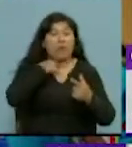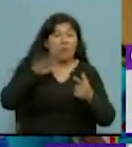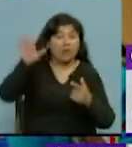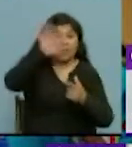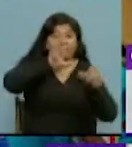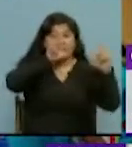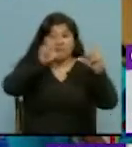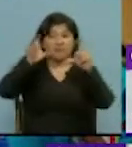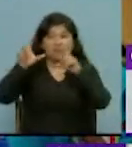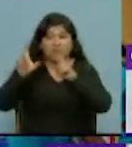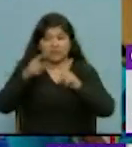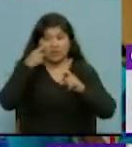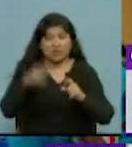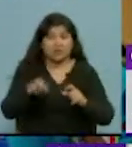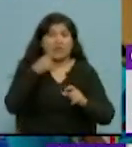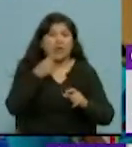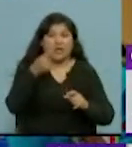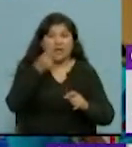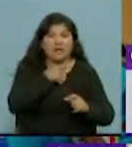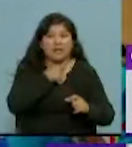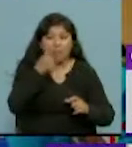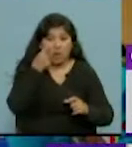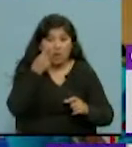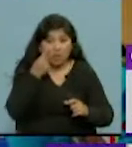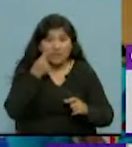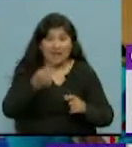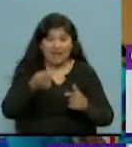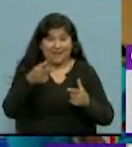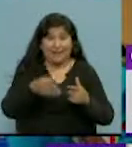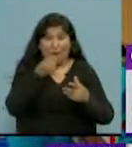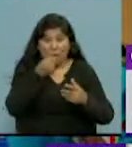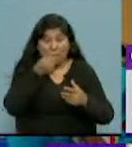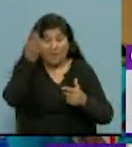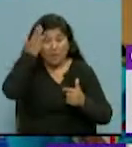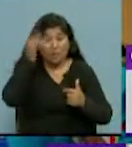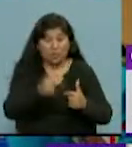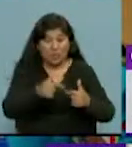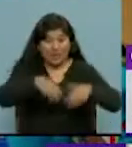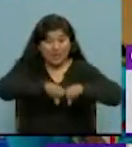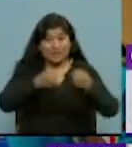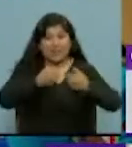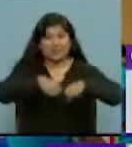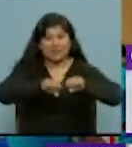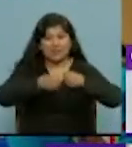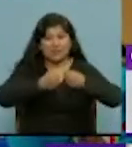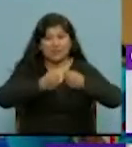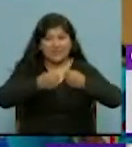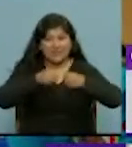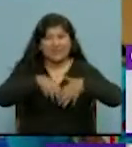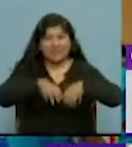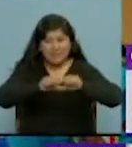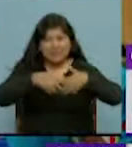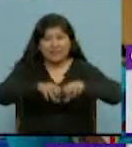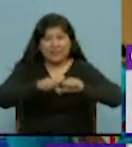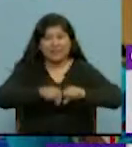es así real. Y conocemos su plato típico, Jujuy, la tortilla rellena. Y